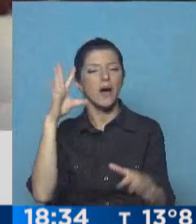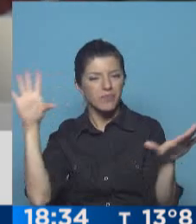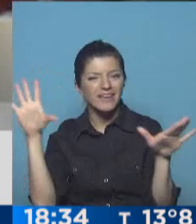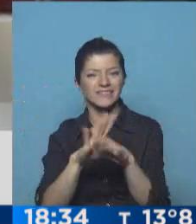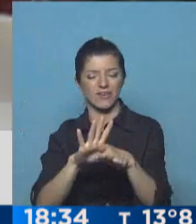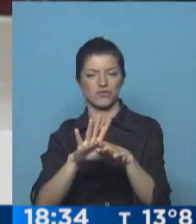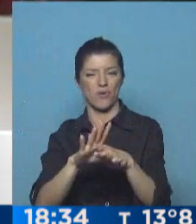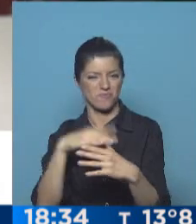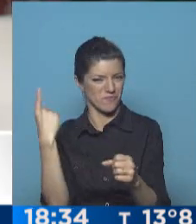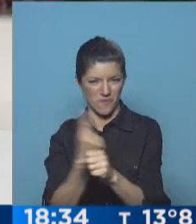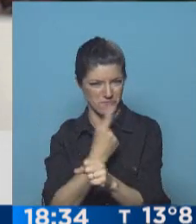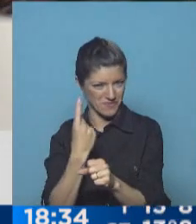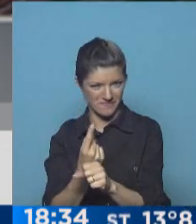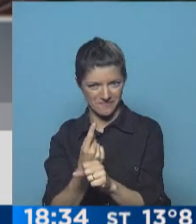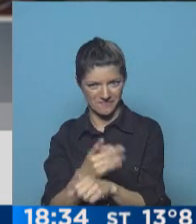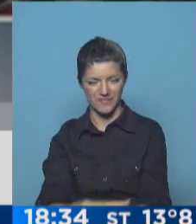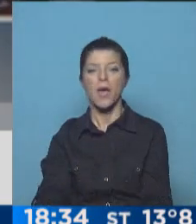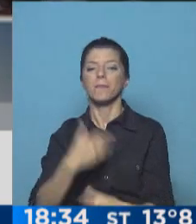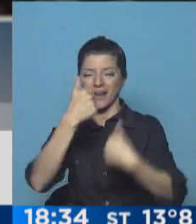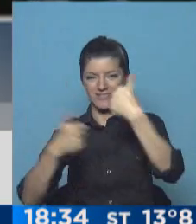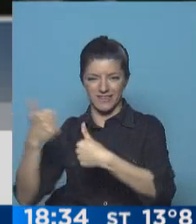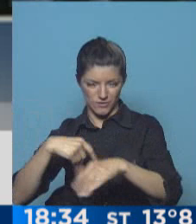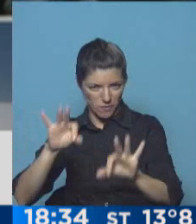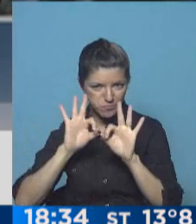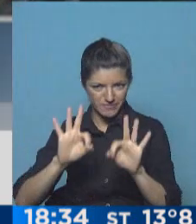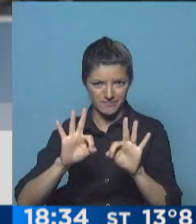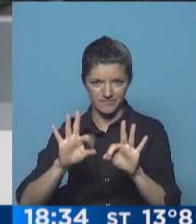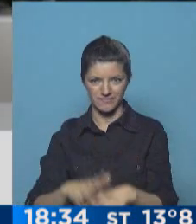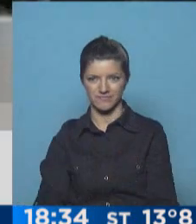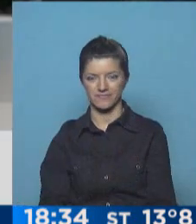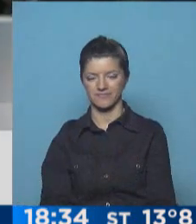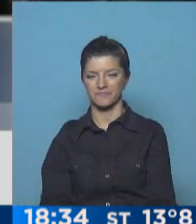pliegos de la licitación.